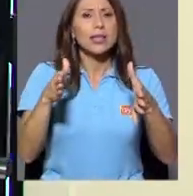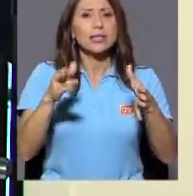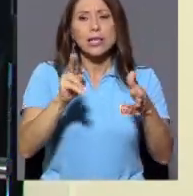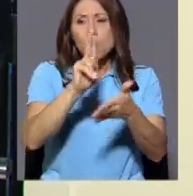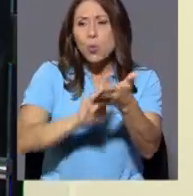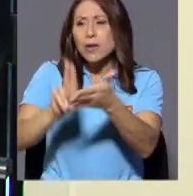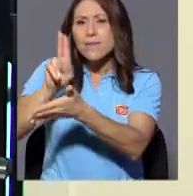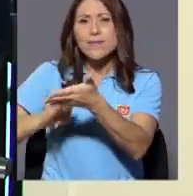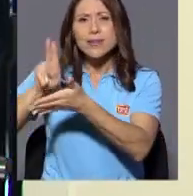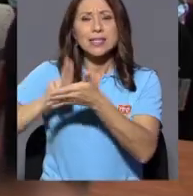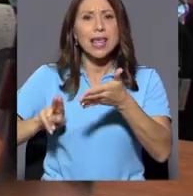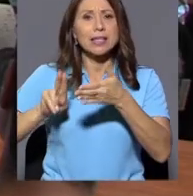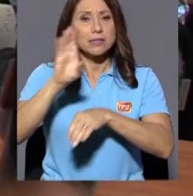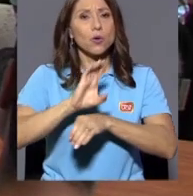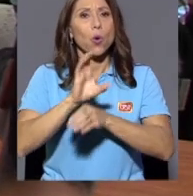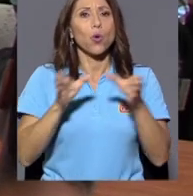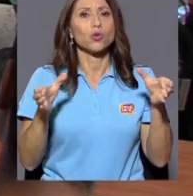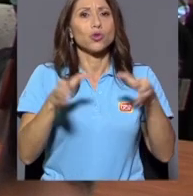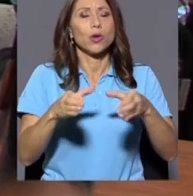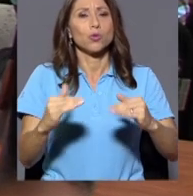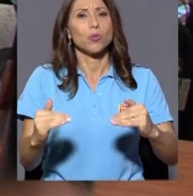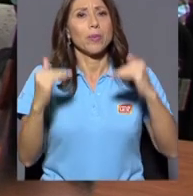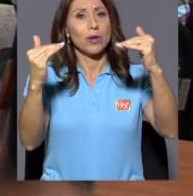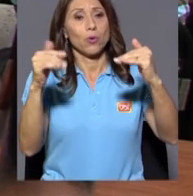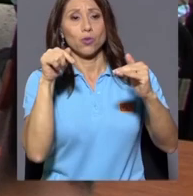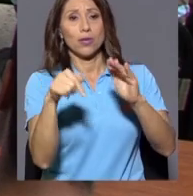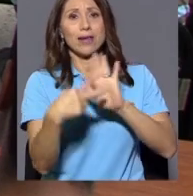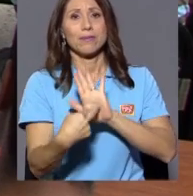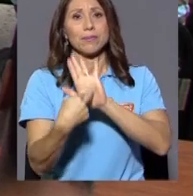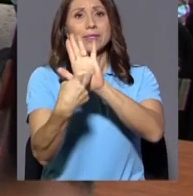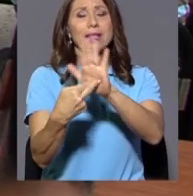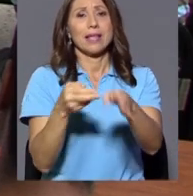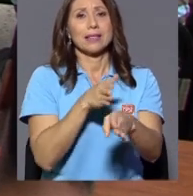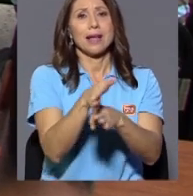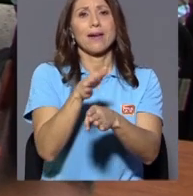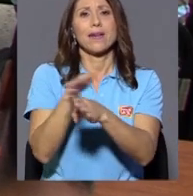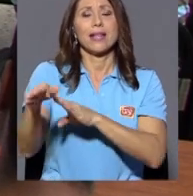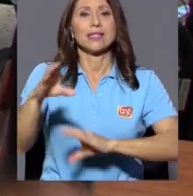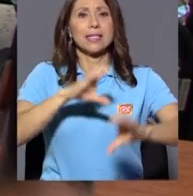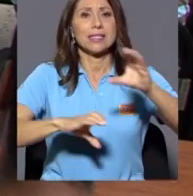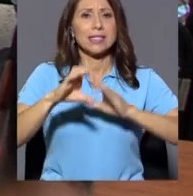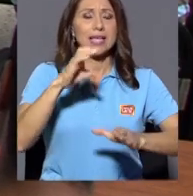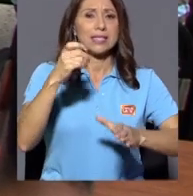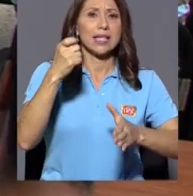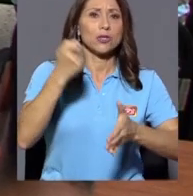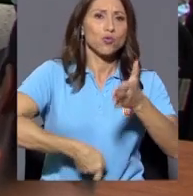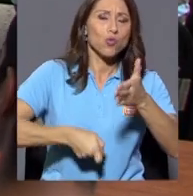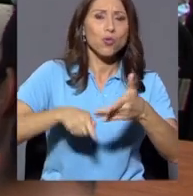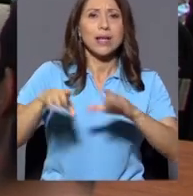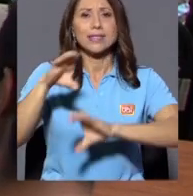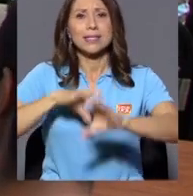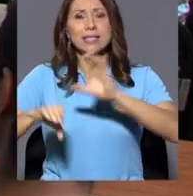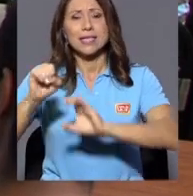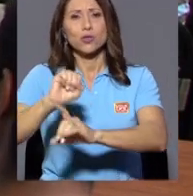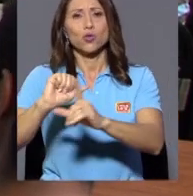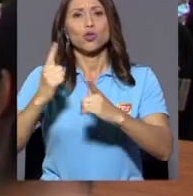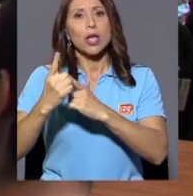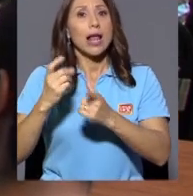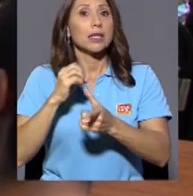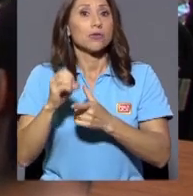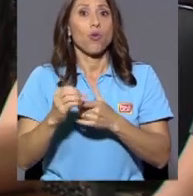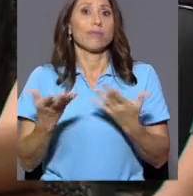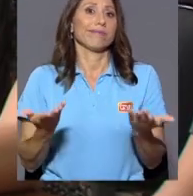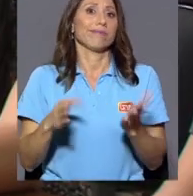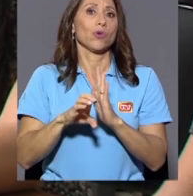consejo superior donde están representadas las carreras de las ciencias duras las carreras de las ciencias sociales